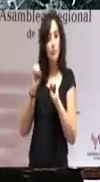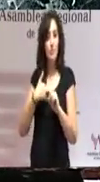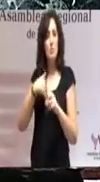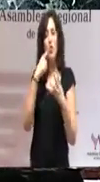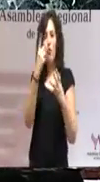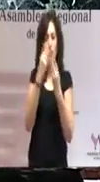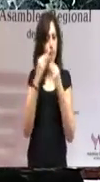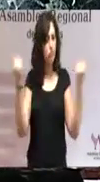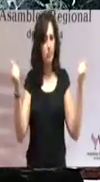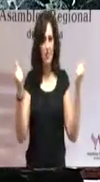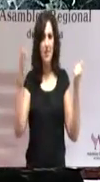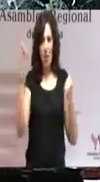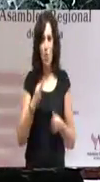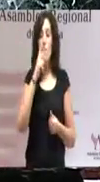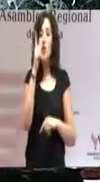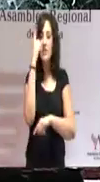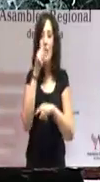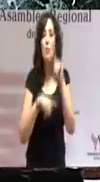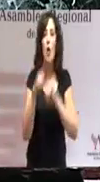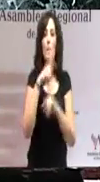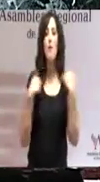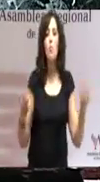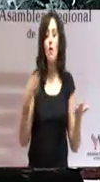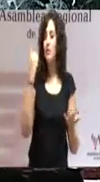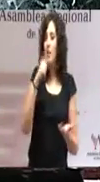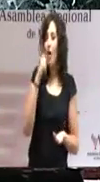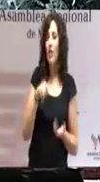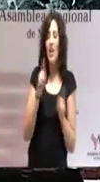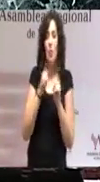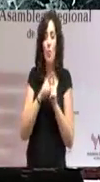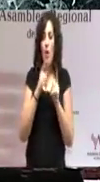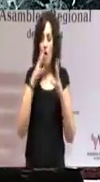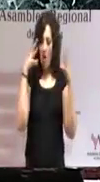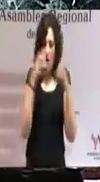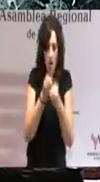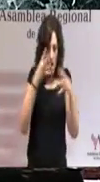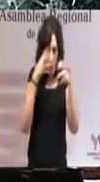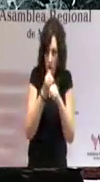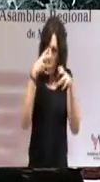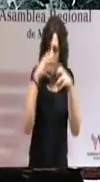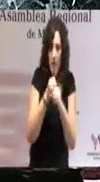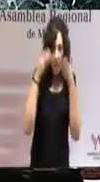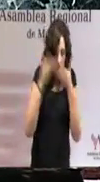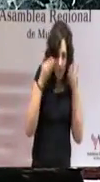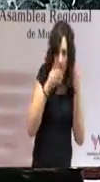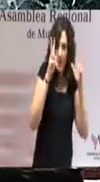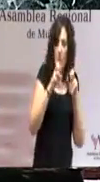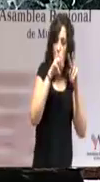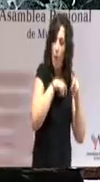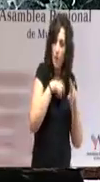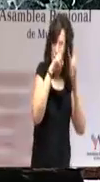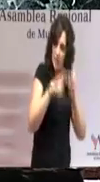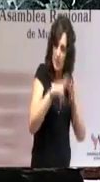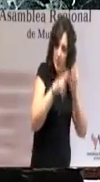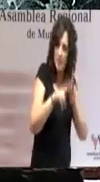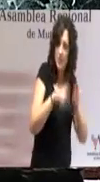desaparecerían. Pero ¿saben también cuál es el problema? Que están tan ofuscados con las comisiones de investigación que les ha impedido